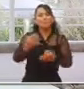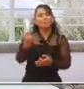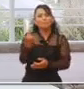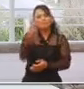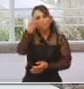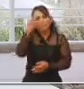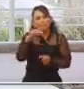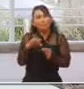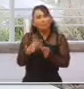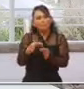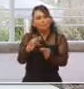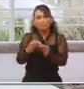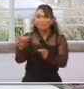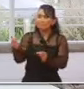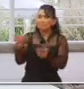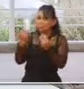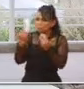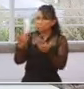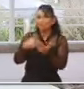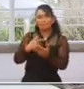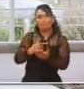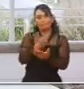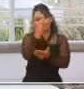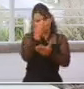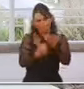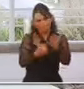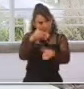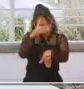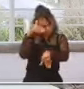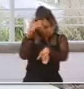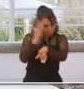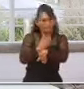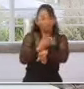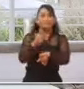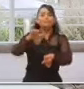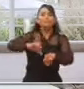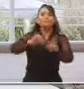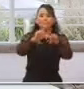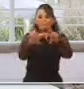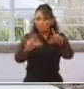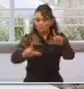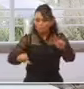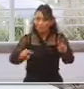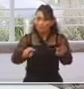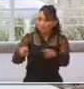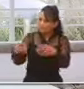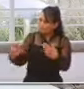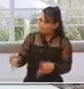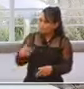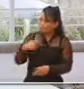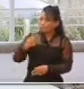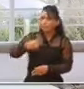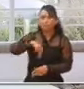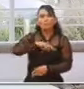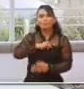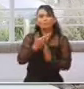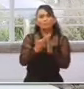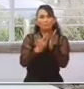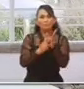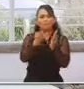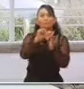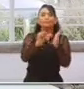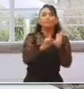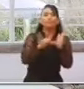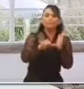hacer cumplir lo que otros no hacen. Somos hoy un ejemplo nacional donde nosotros reconocemos en un reglamento el artículo